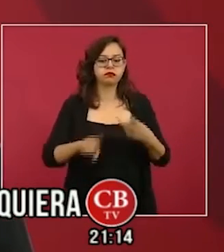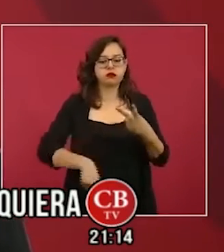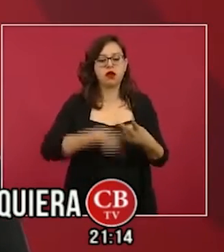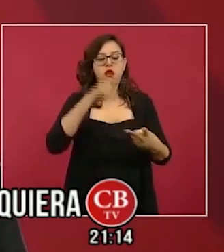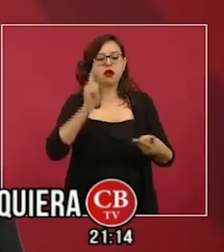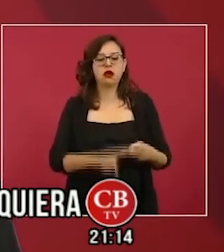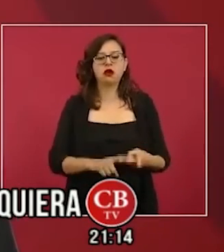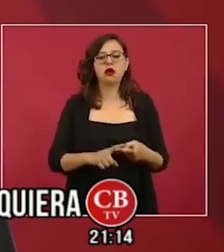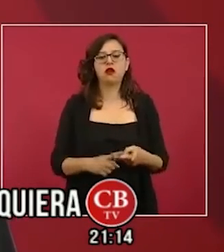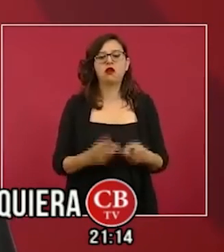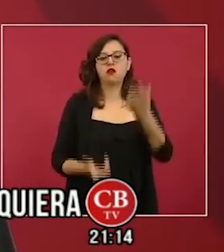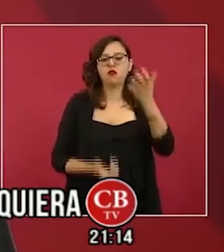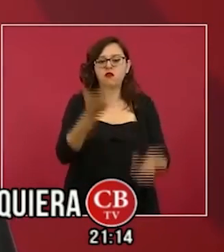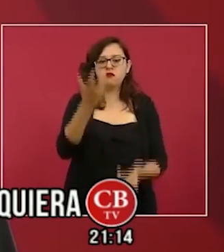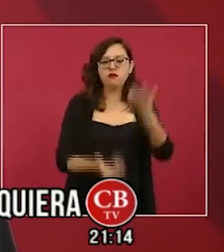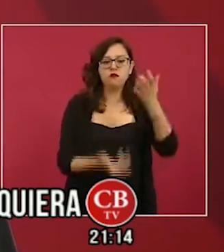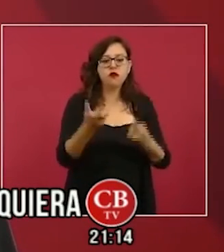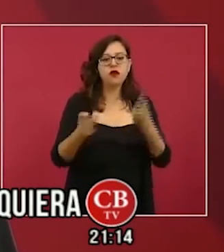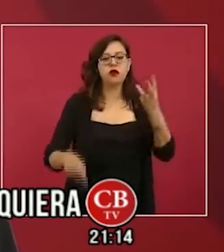Molotov.